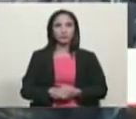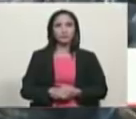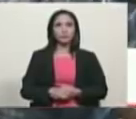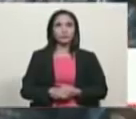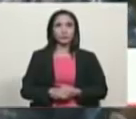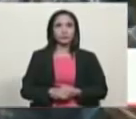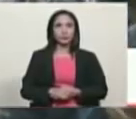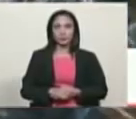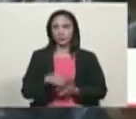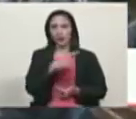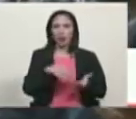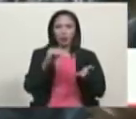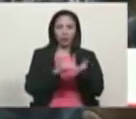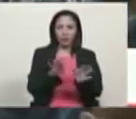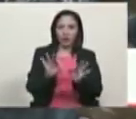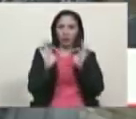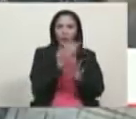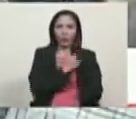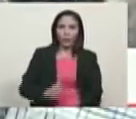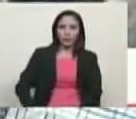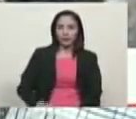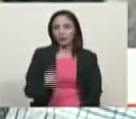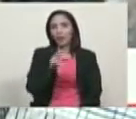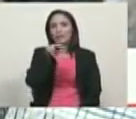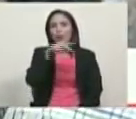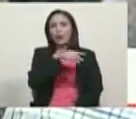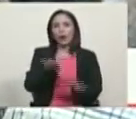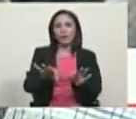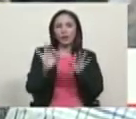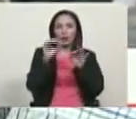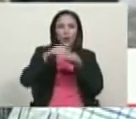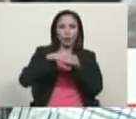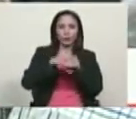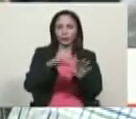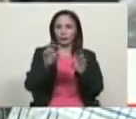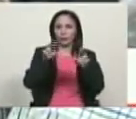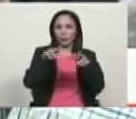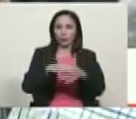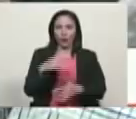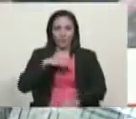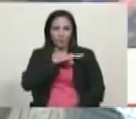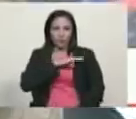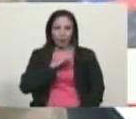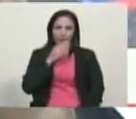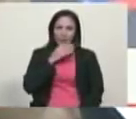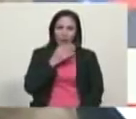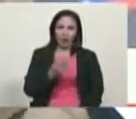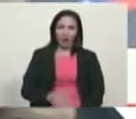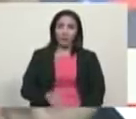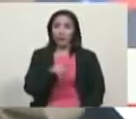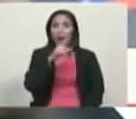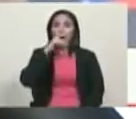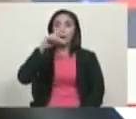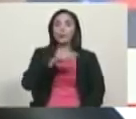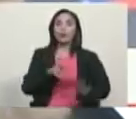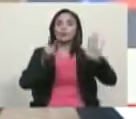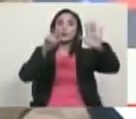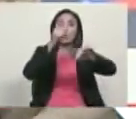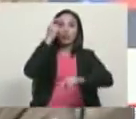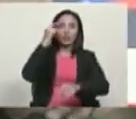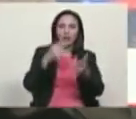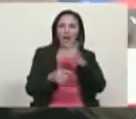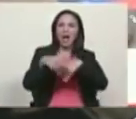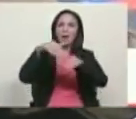a ser reelecto. Bueno, no fuiste electo. No tiene moral. Maduro tiene 7 días para